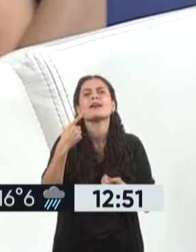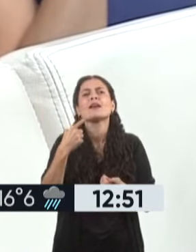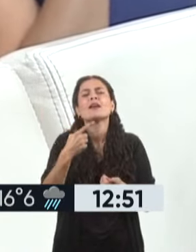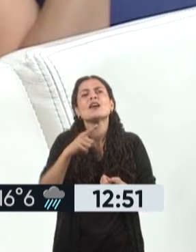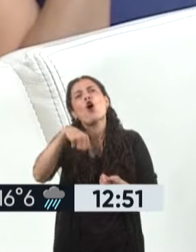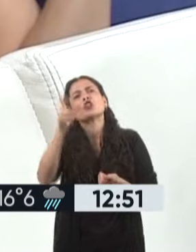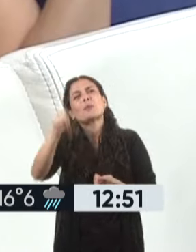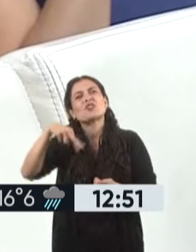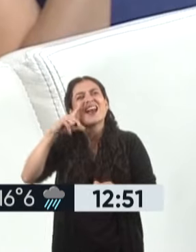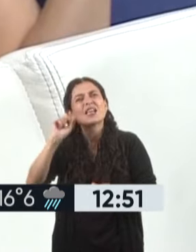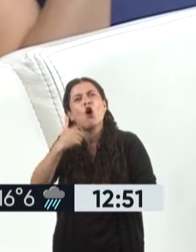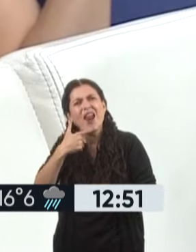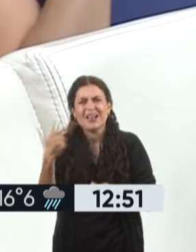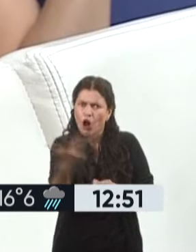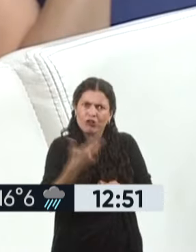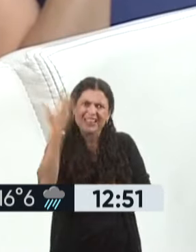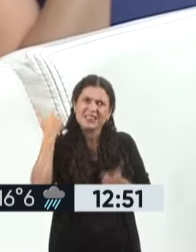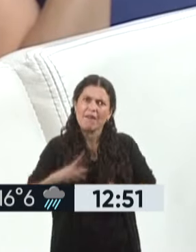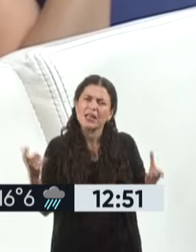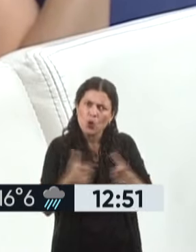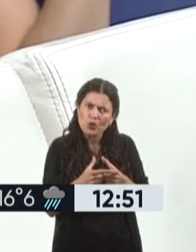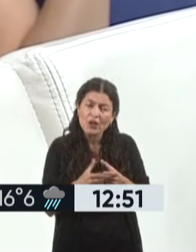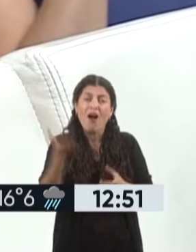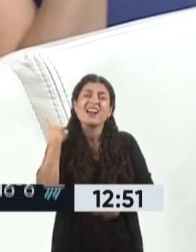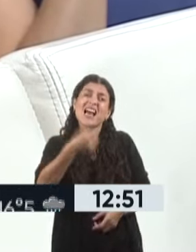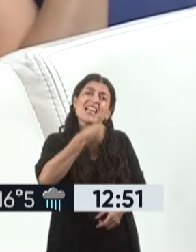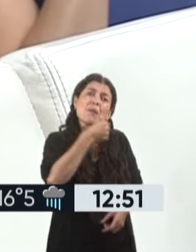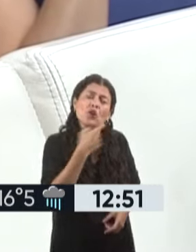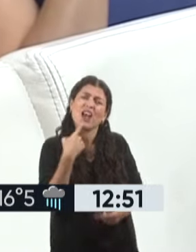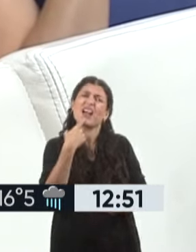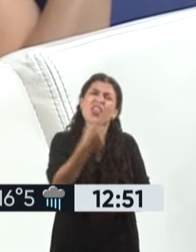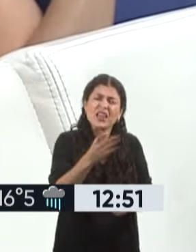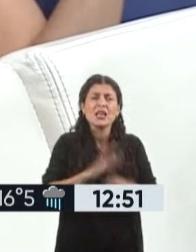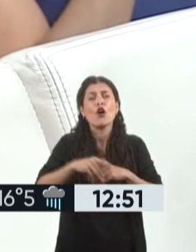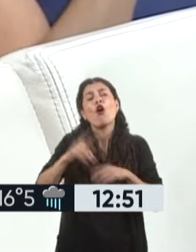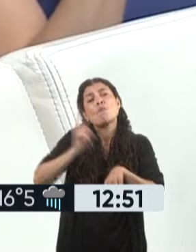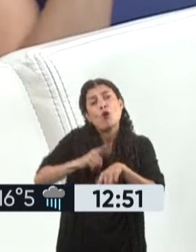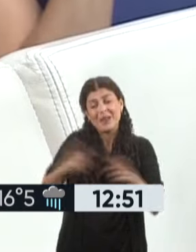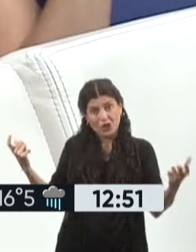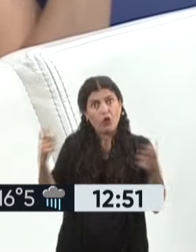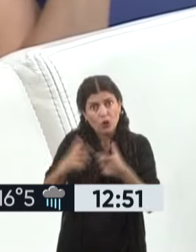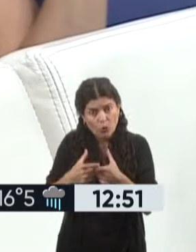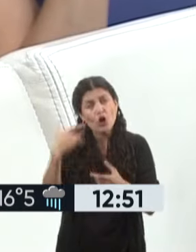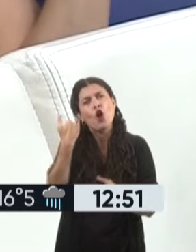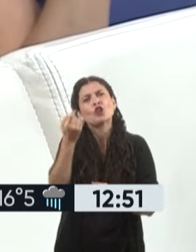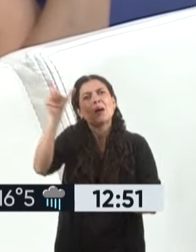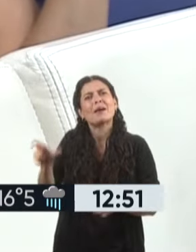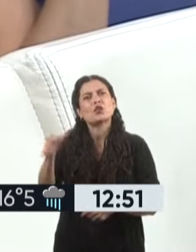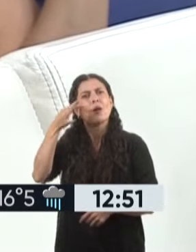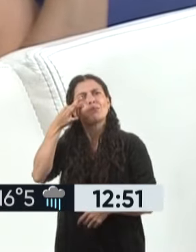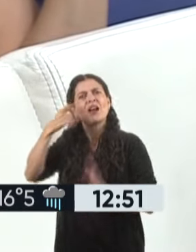el despacho, dijo un par de cosas. Una de ellas dijo que la reunión fue filmada por un periodista. Quería preguntarte si ese periodista eras